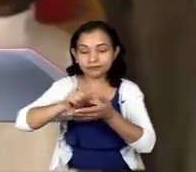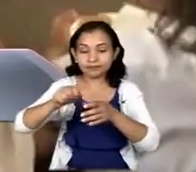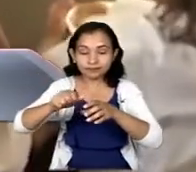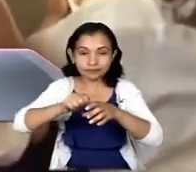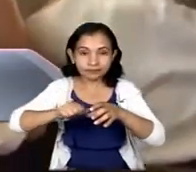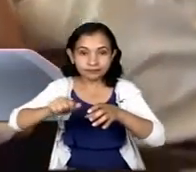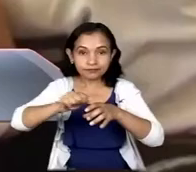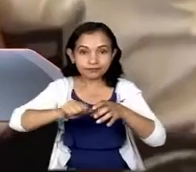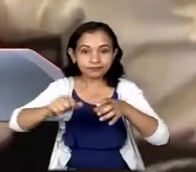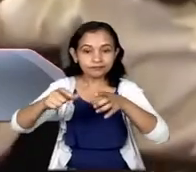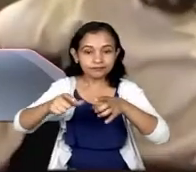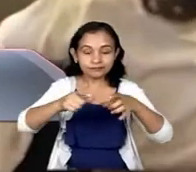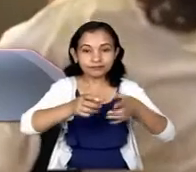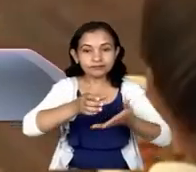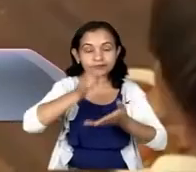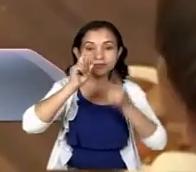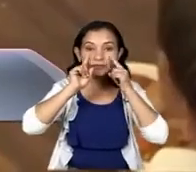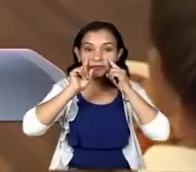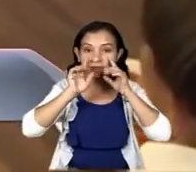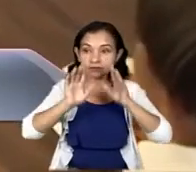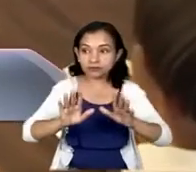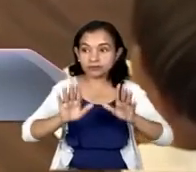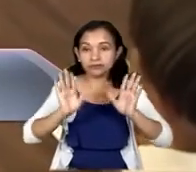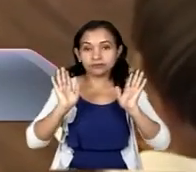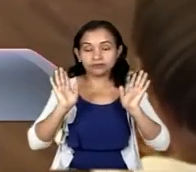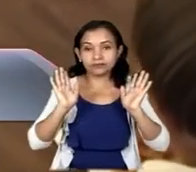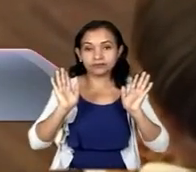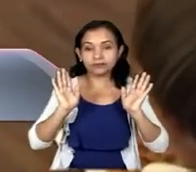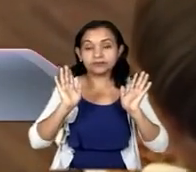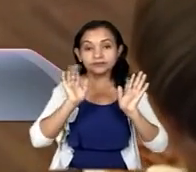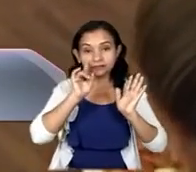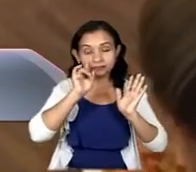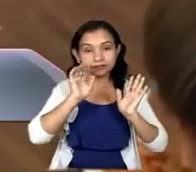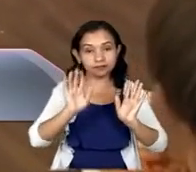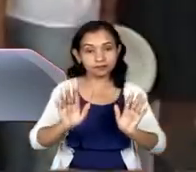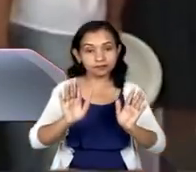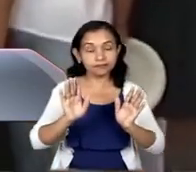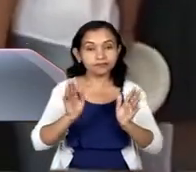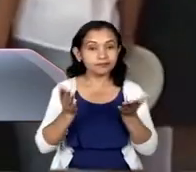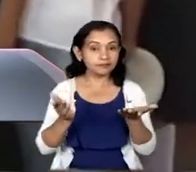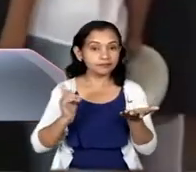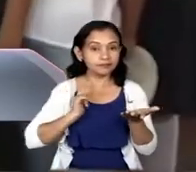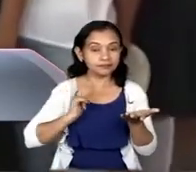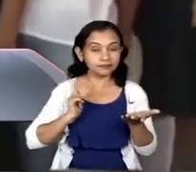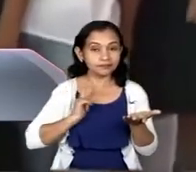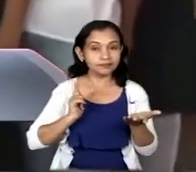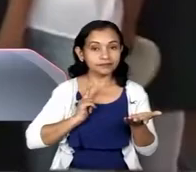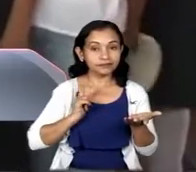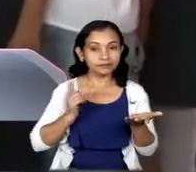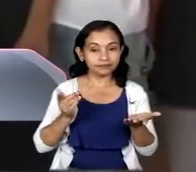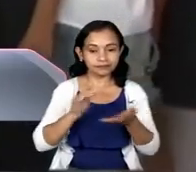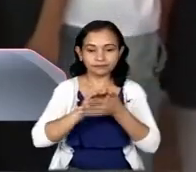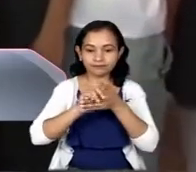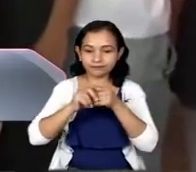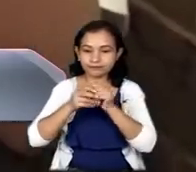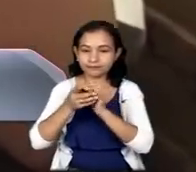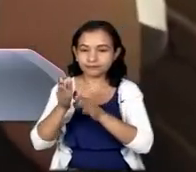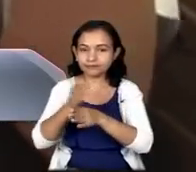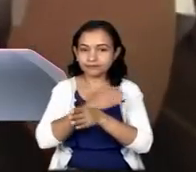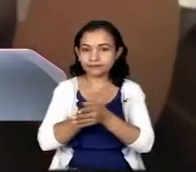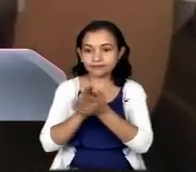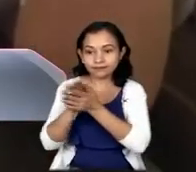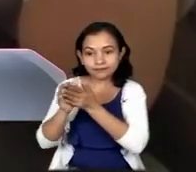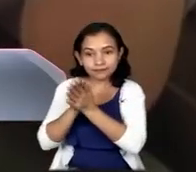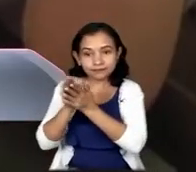de aprender a cuidar a la parte higiénica que tienen que ver, lavarse las manitos, el lavado de